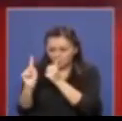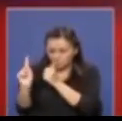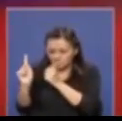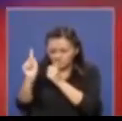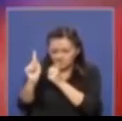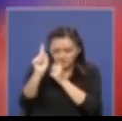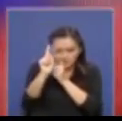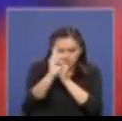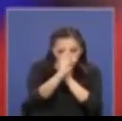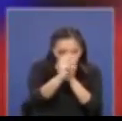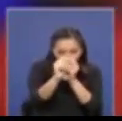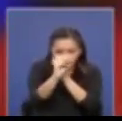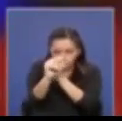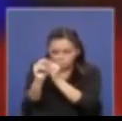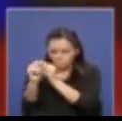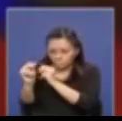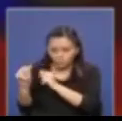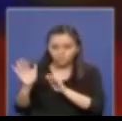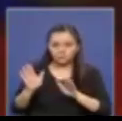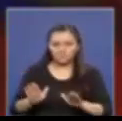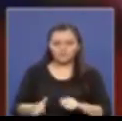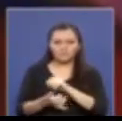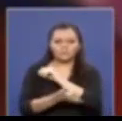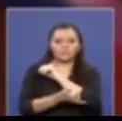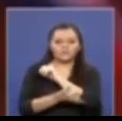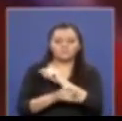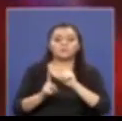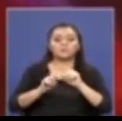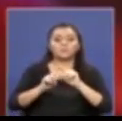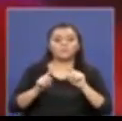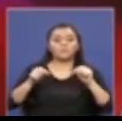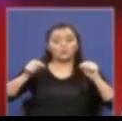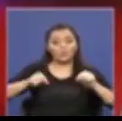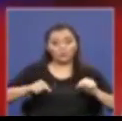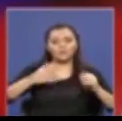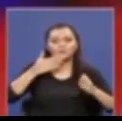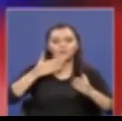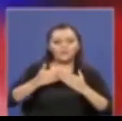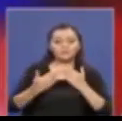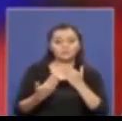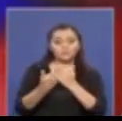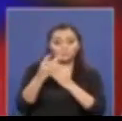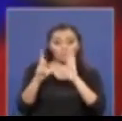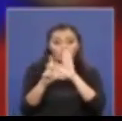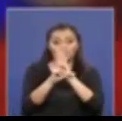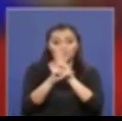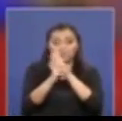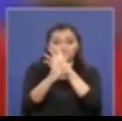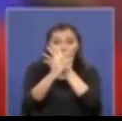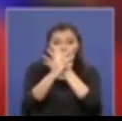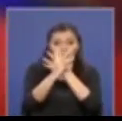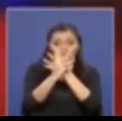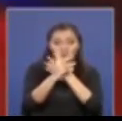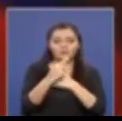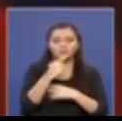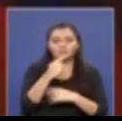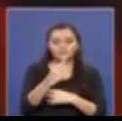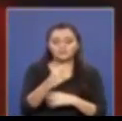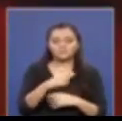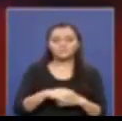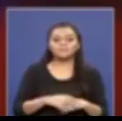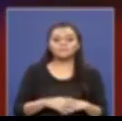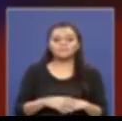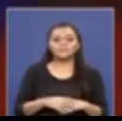de desaparecidos en nuestra patria. Felizmente, gracias al nuevo Código Integral Penal, lo que muchas veces no se